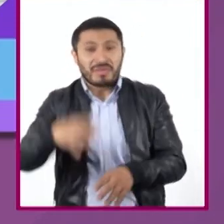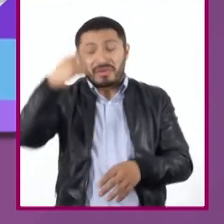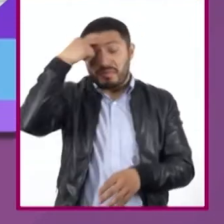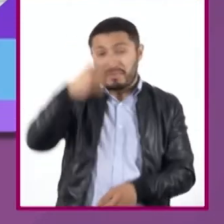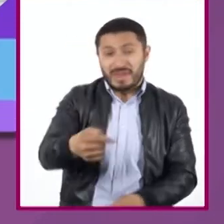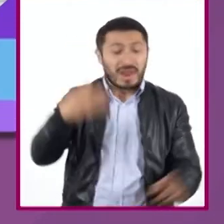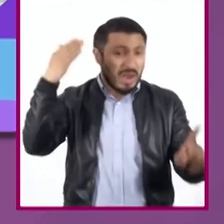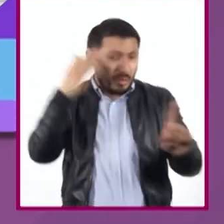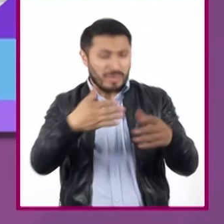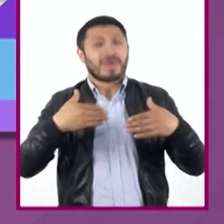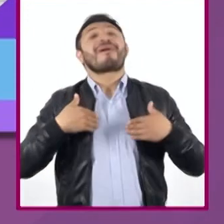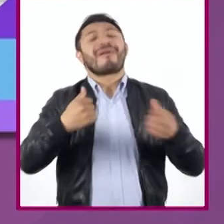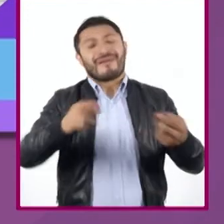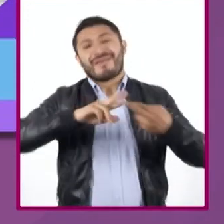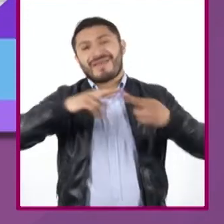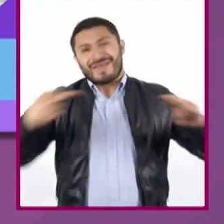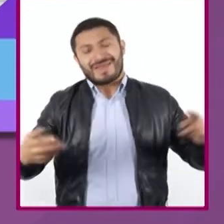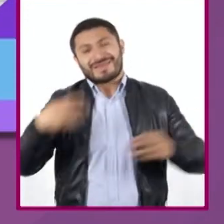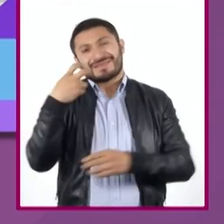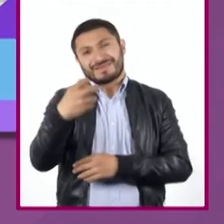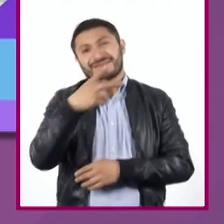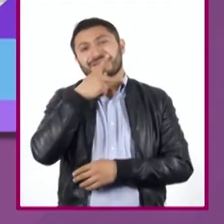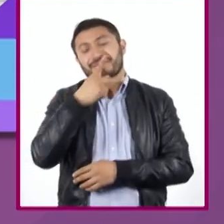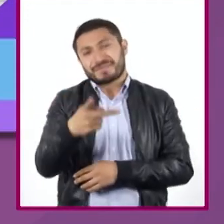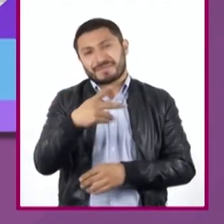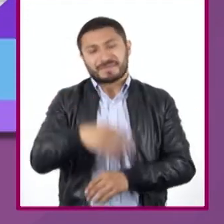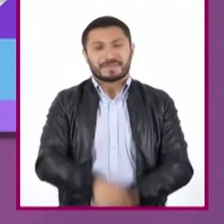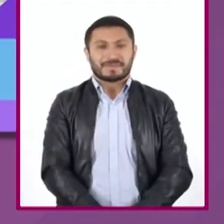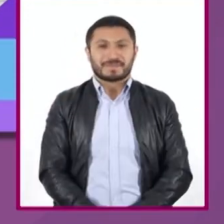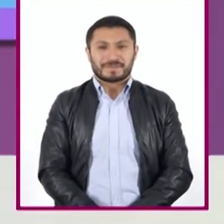entender lo relacionado a este tema.